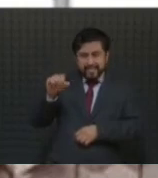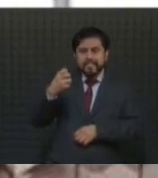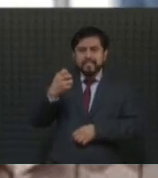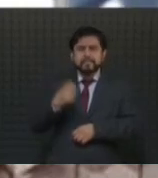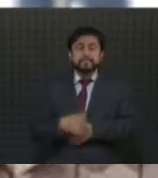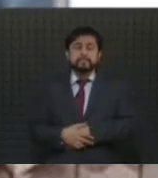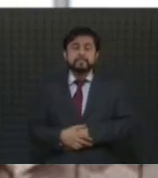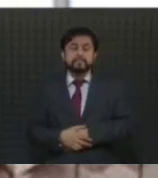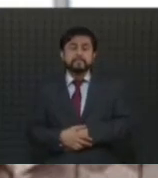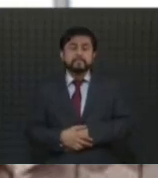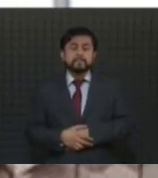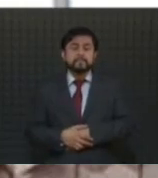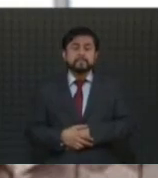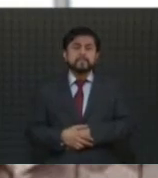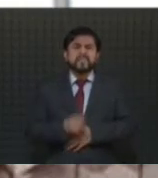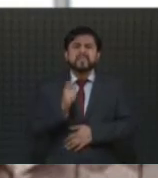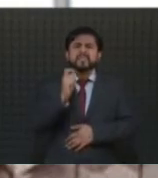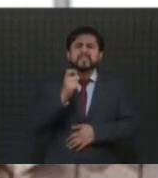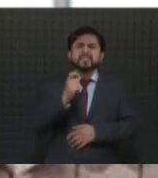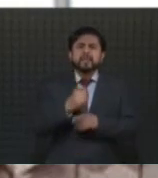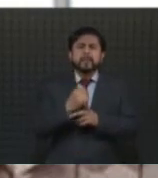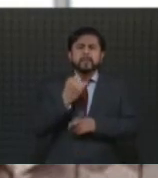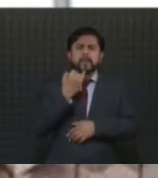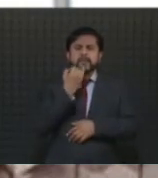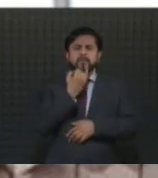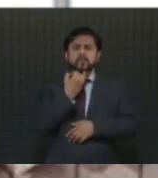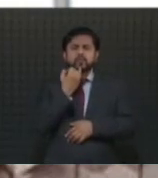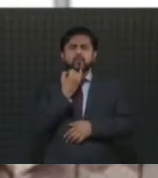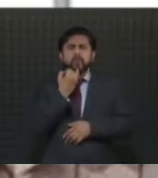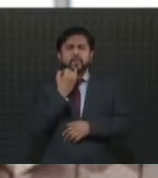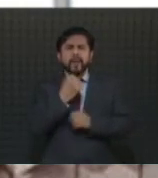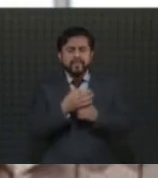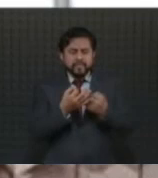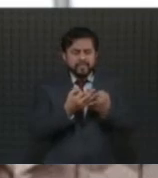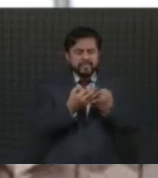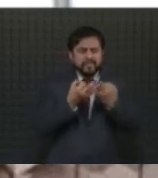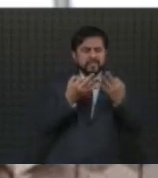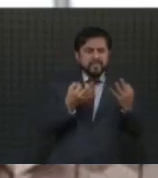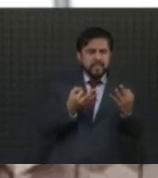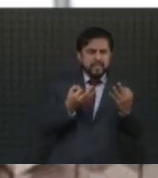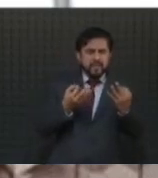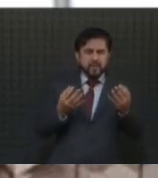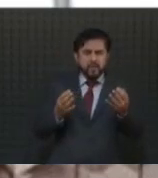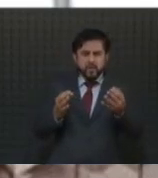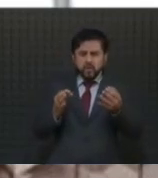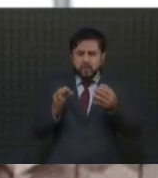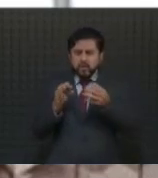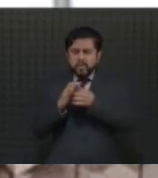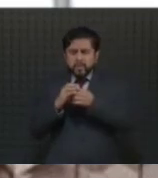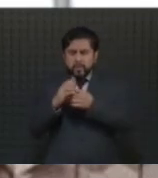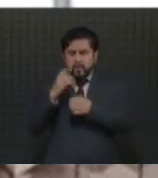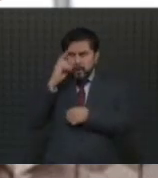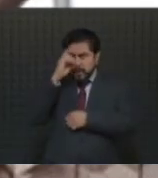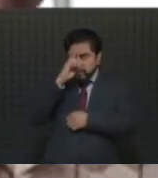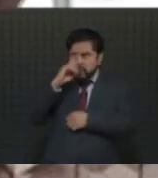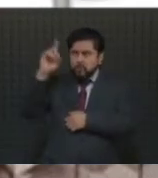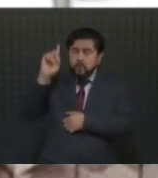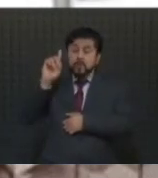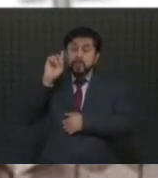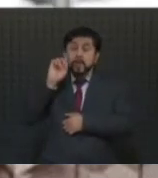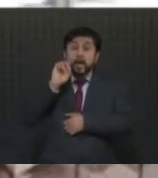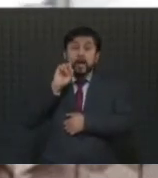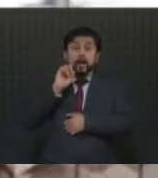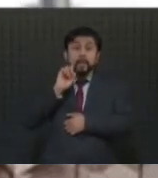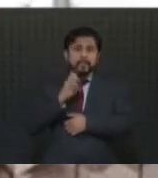que es tierra, que es Tlali, está incorporado dentro de la diosa Tlaltecutli, que es